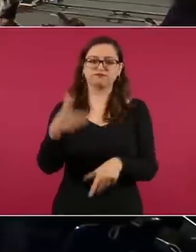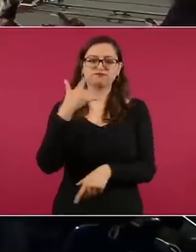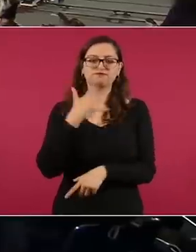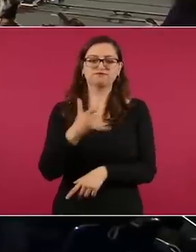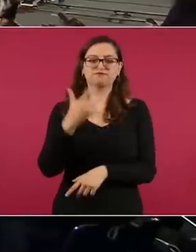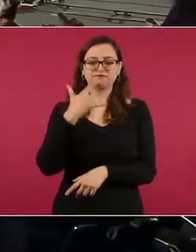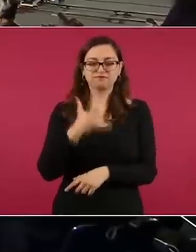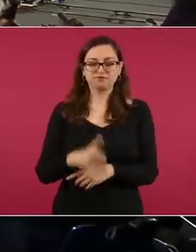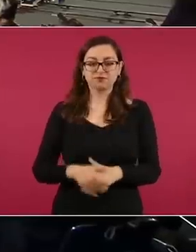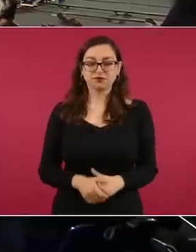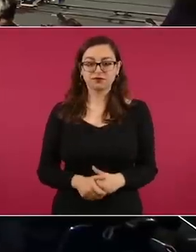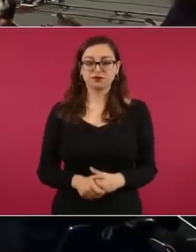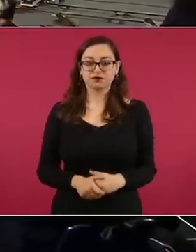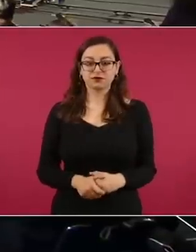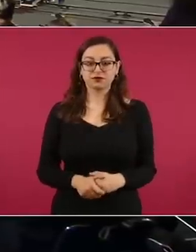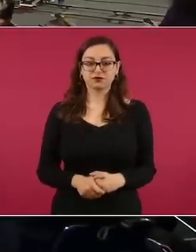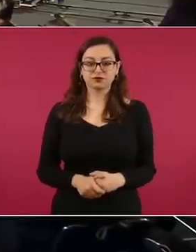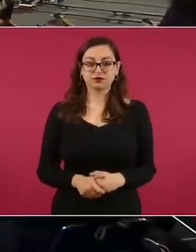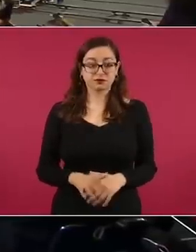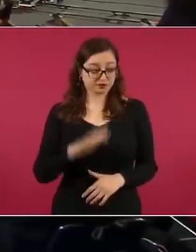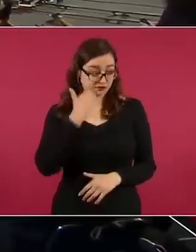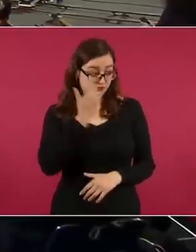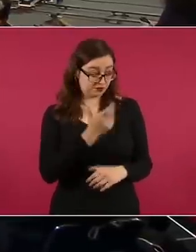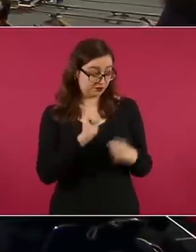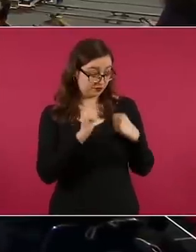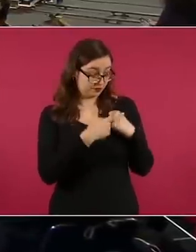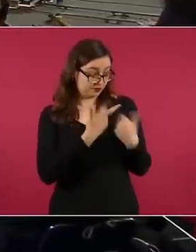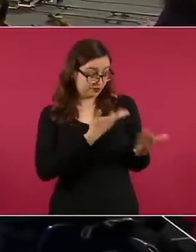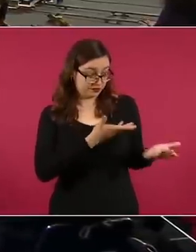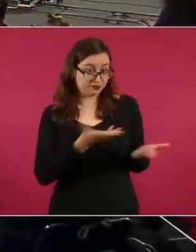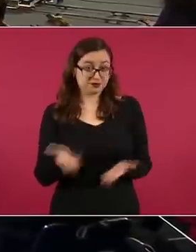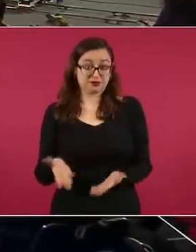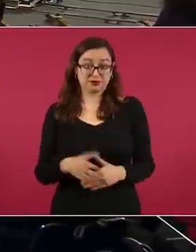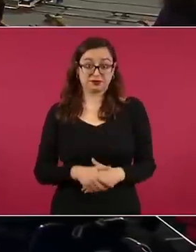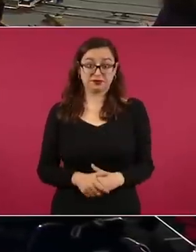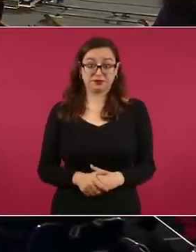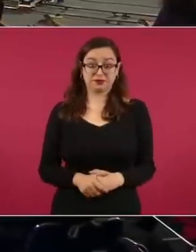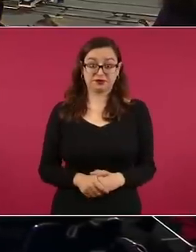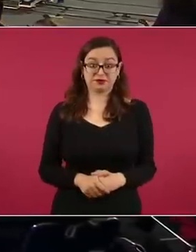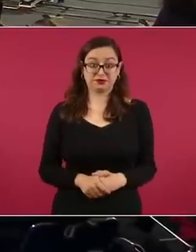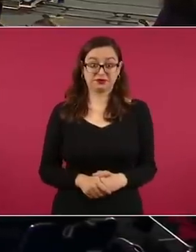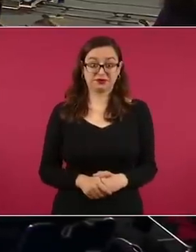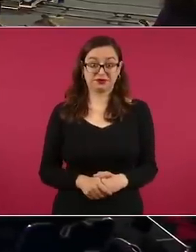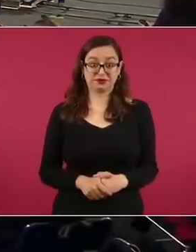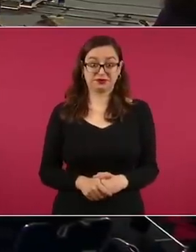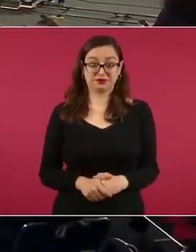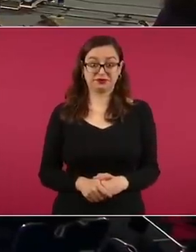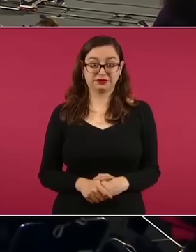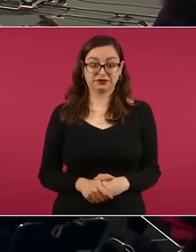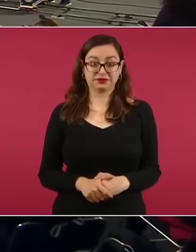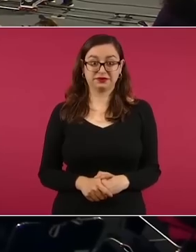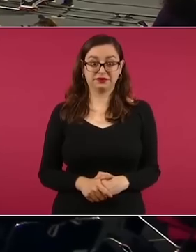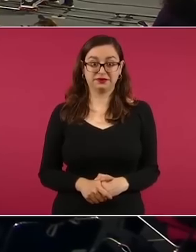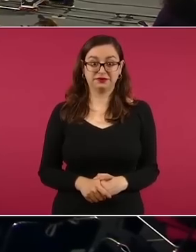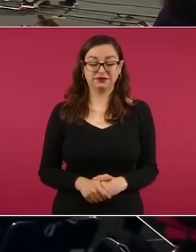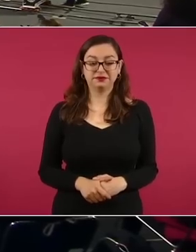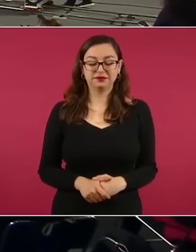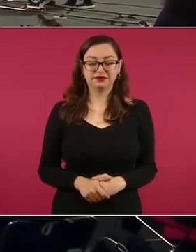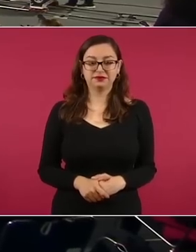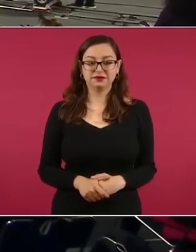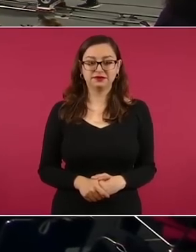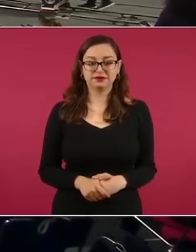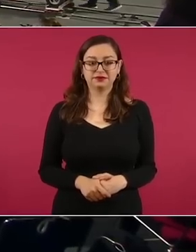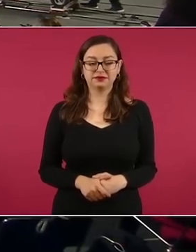nada abrupto, aseguró Cloutier Carrillo sobre su renuncia al salir del Palacio Nacional. También reiteró que su salida de la dependencia